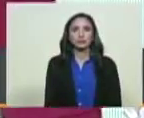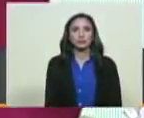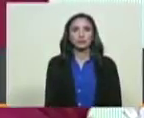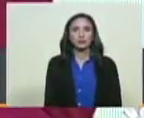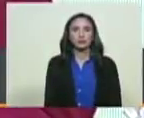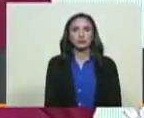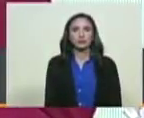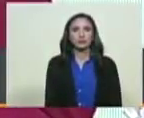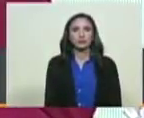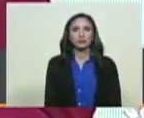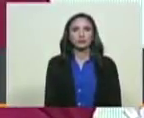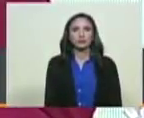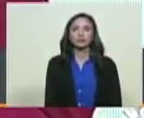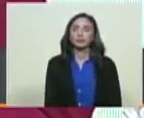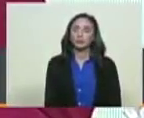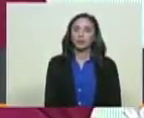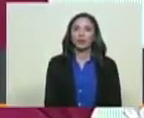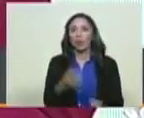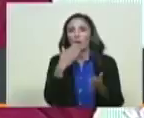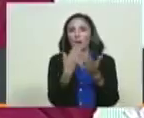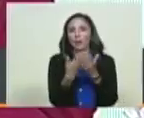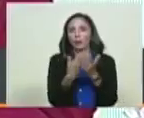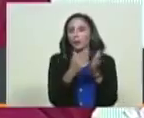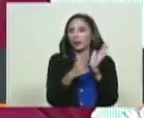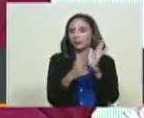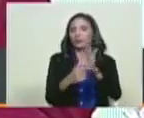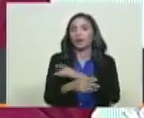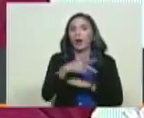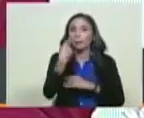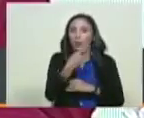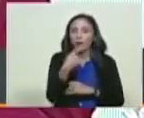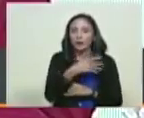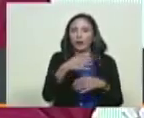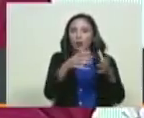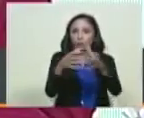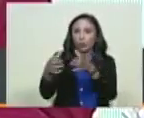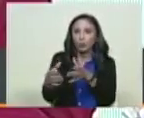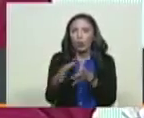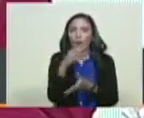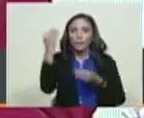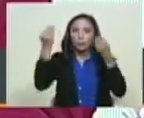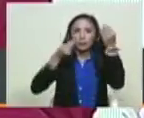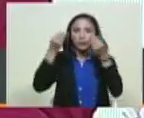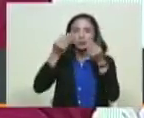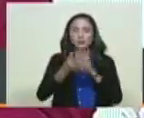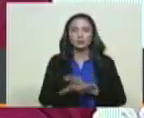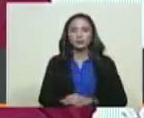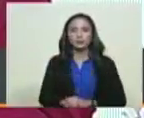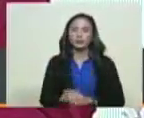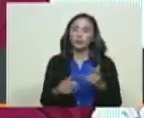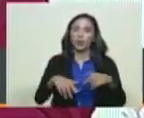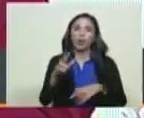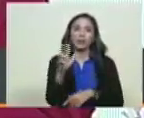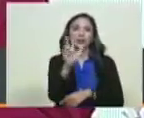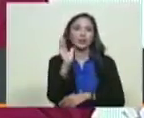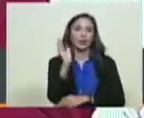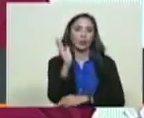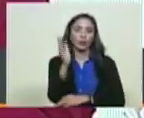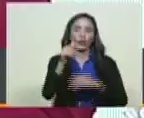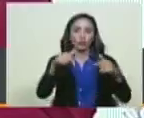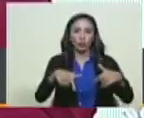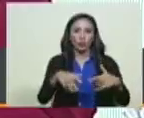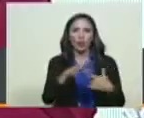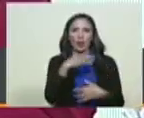por eso voy a proponer desde el punto de vista político organizativos que el congreso tercer congreso de la